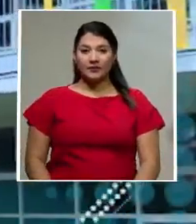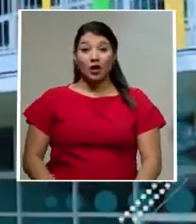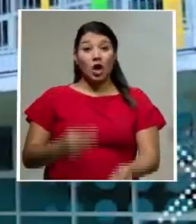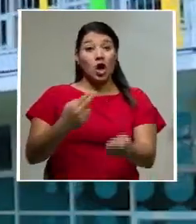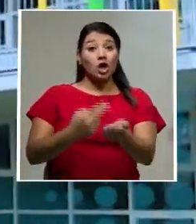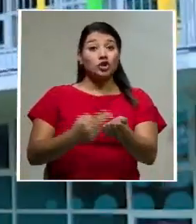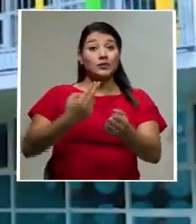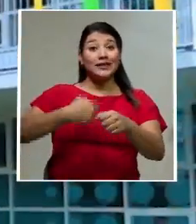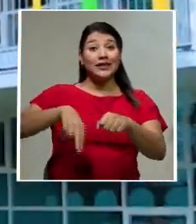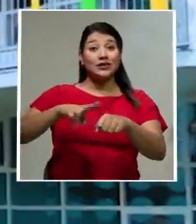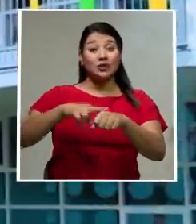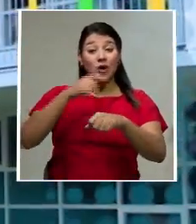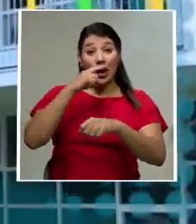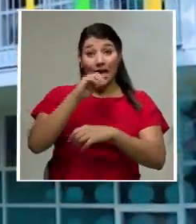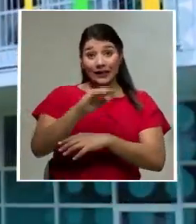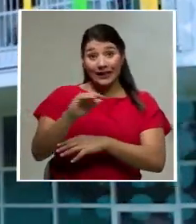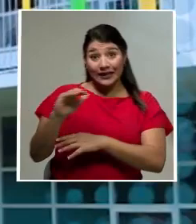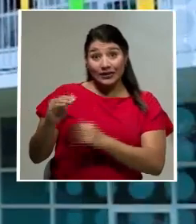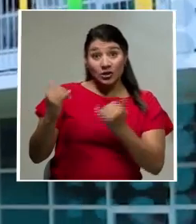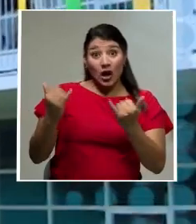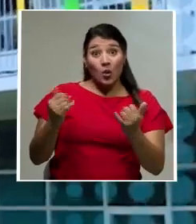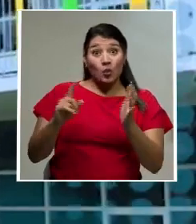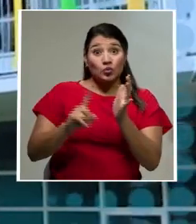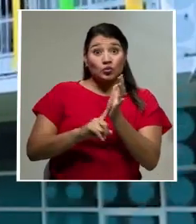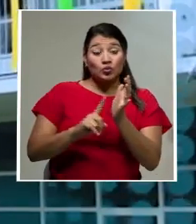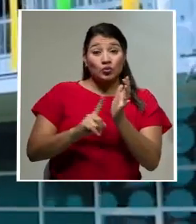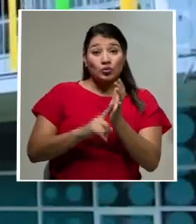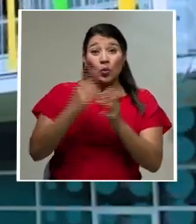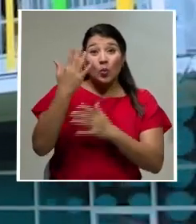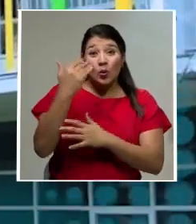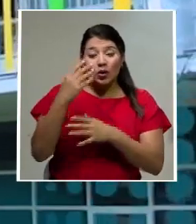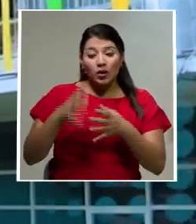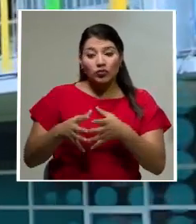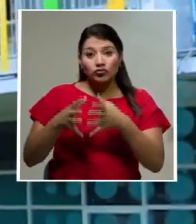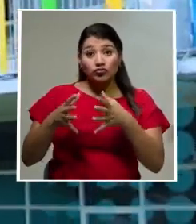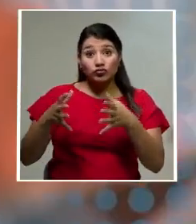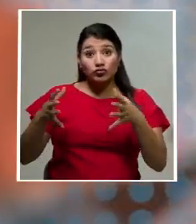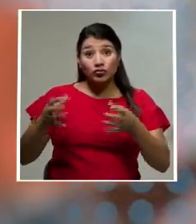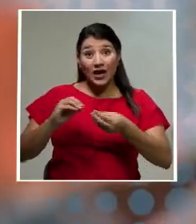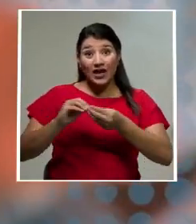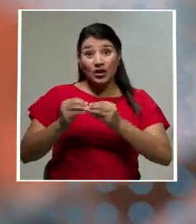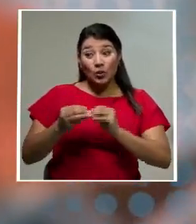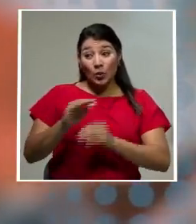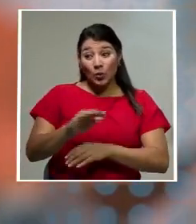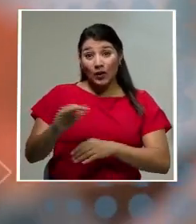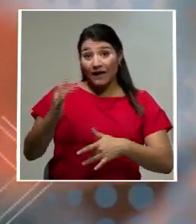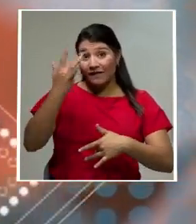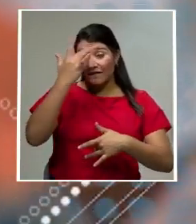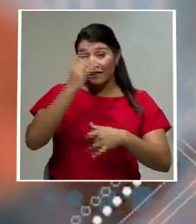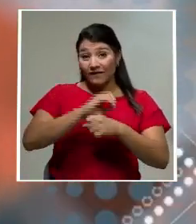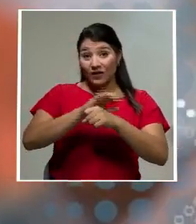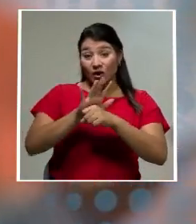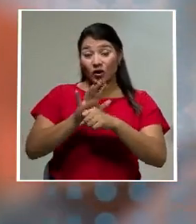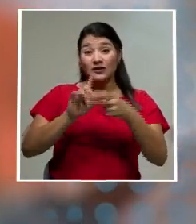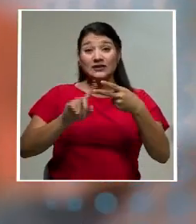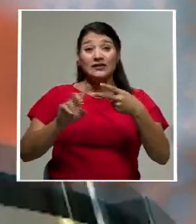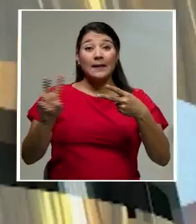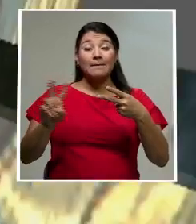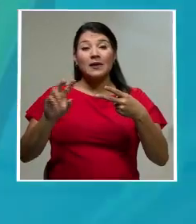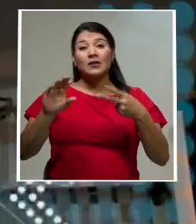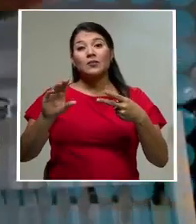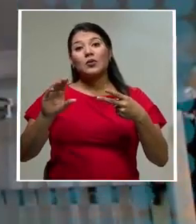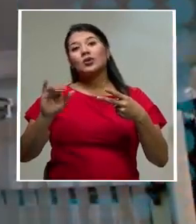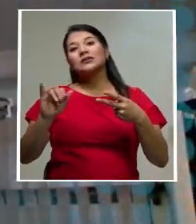Hospital Nacional de Niños está en alerta ante el aumento de casos de COVID en menores y de cuadros graves por el virus sincitial.